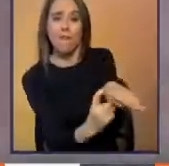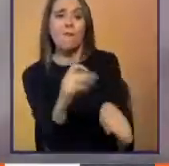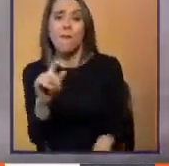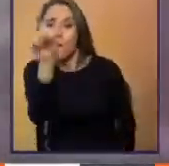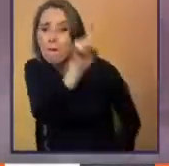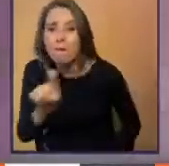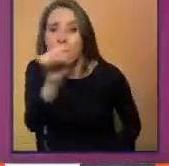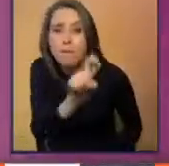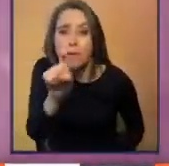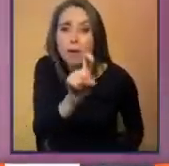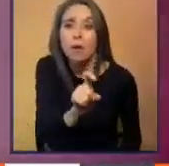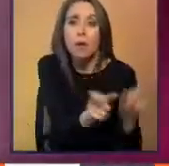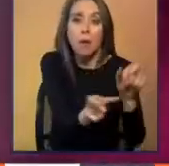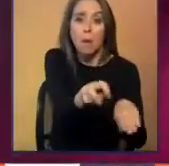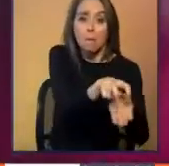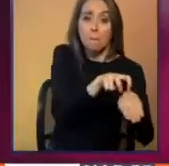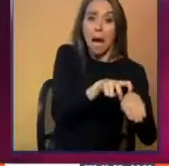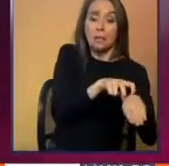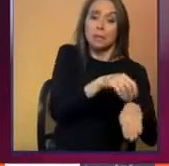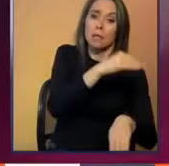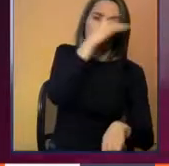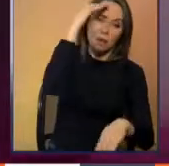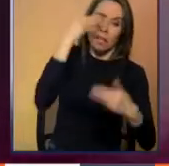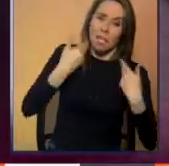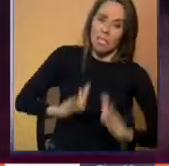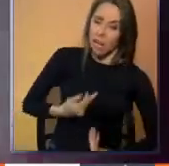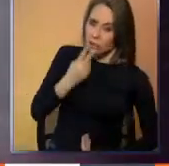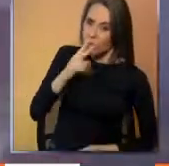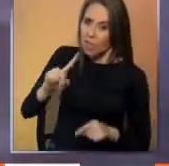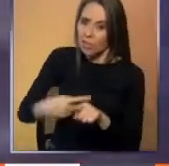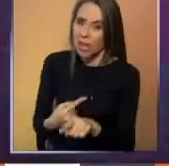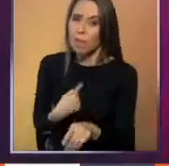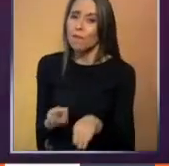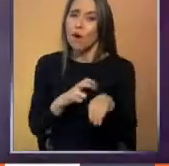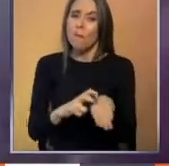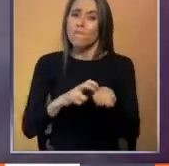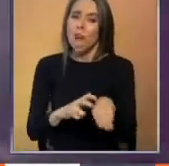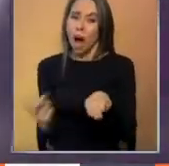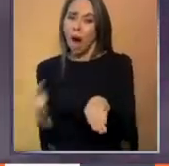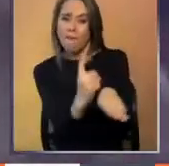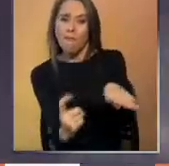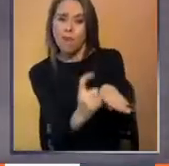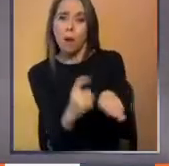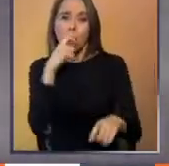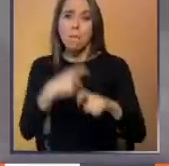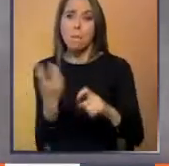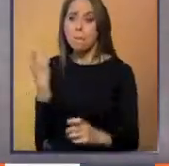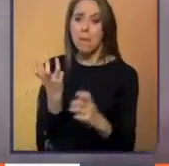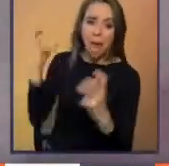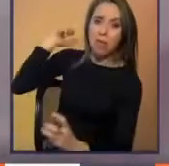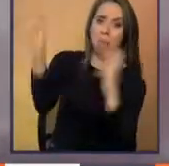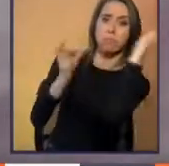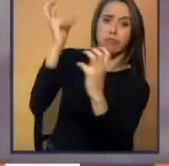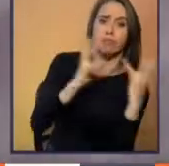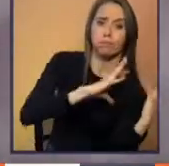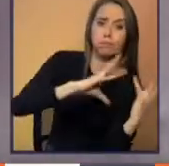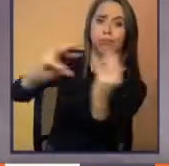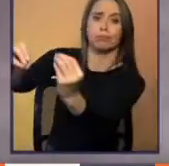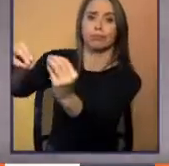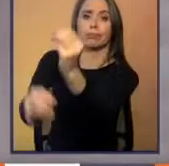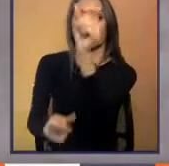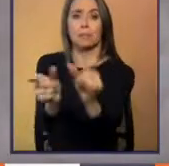cometido, un grupo de pasajeros se cansó de ver este nuevo atentado a su transporte y hasta con piedras lograron dispersar a los